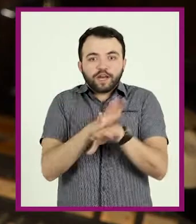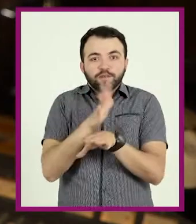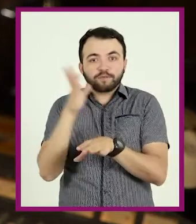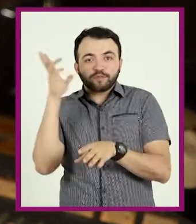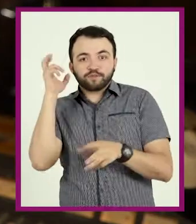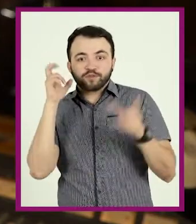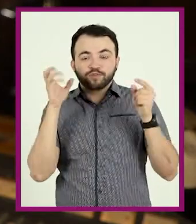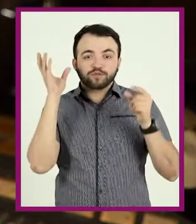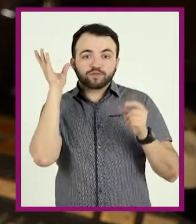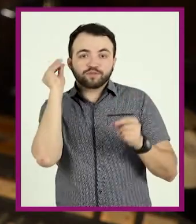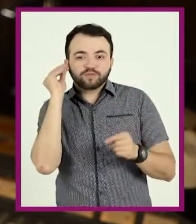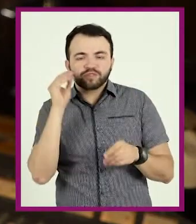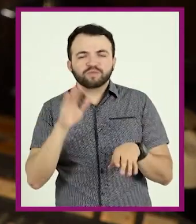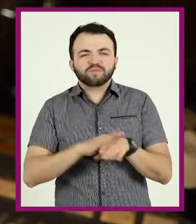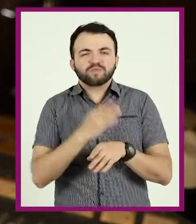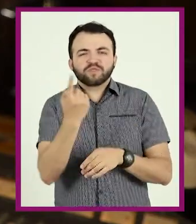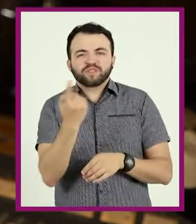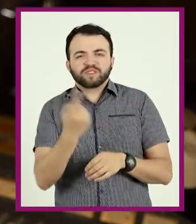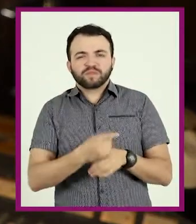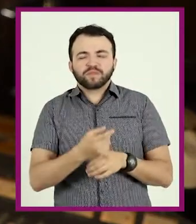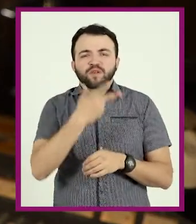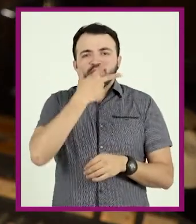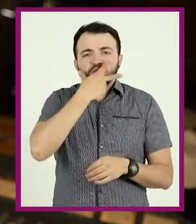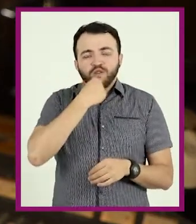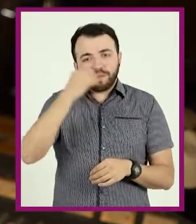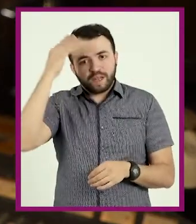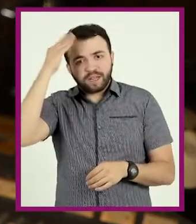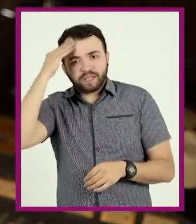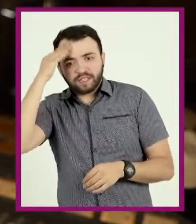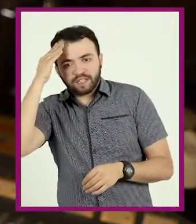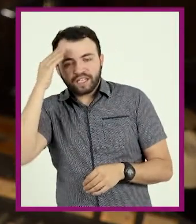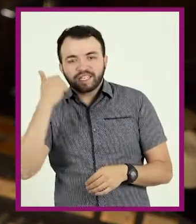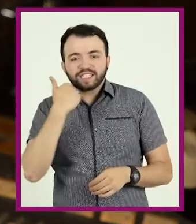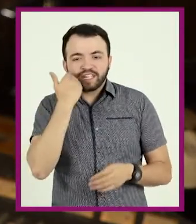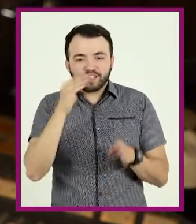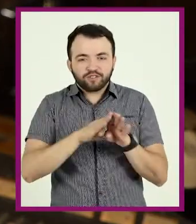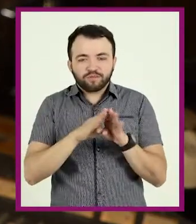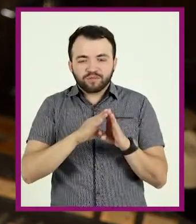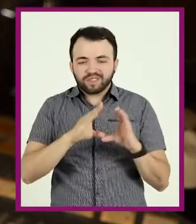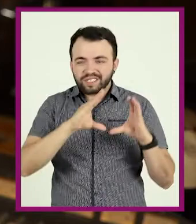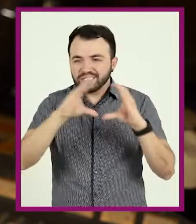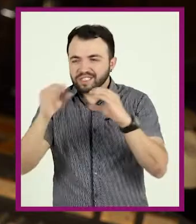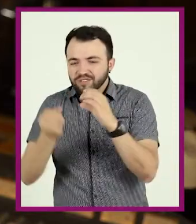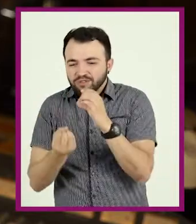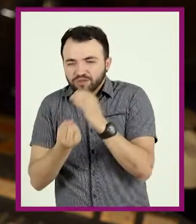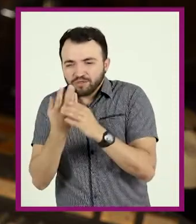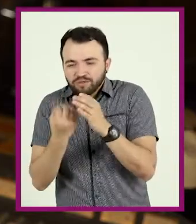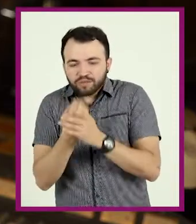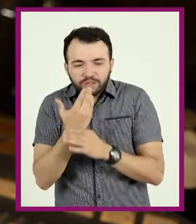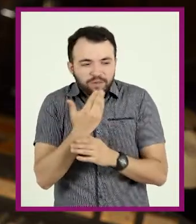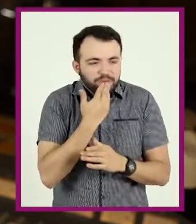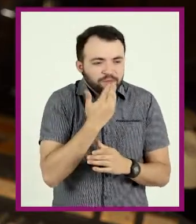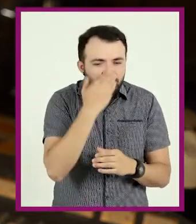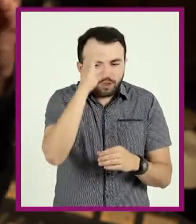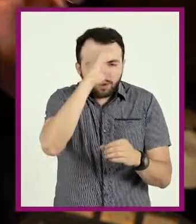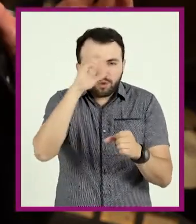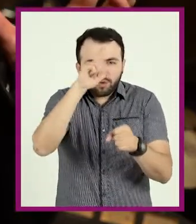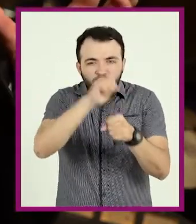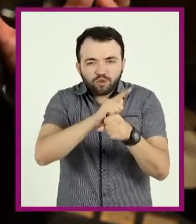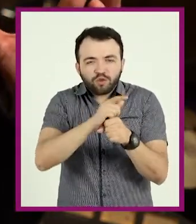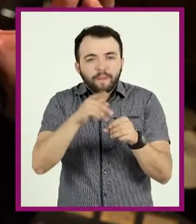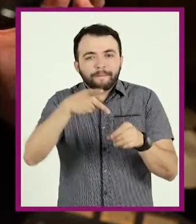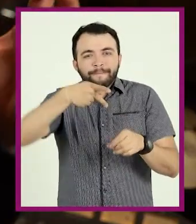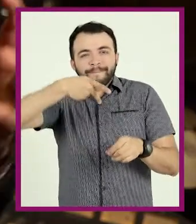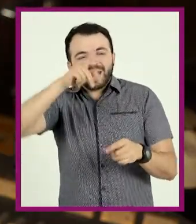el líder de la ex Yugoslavia, buscaba ciertos o promover ciertos bienes culturales que no fueran tan